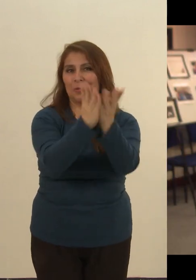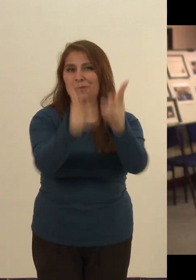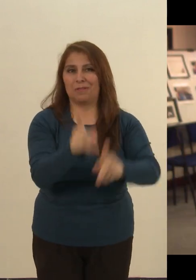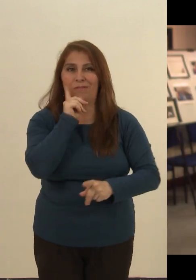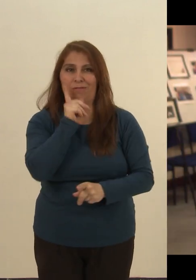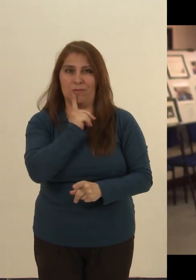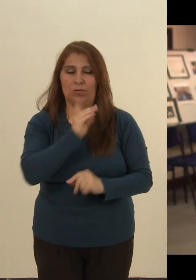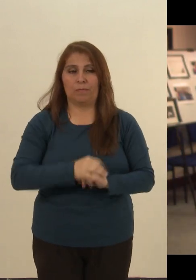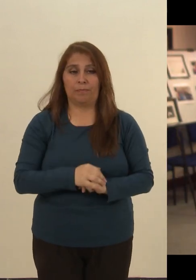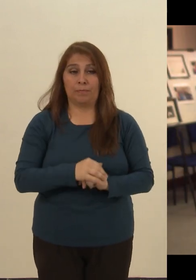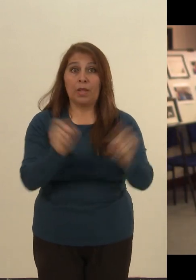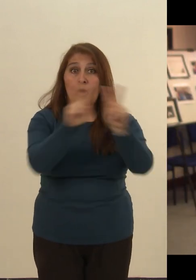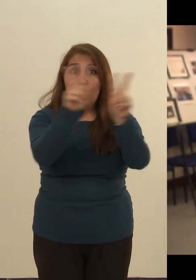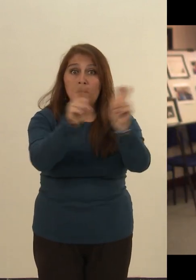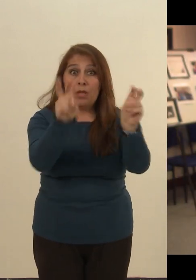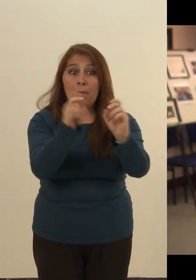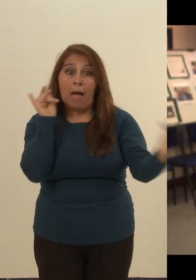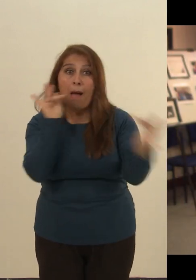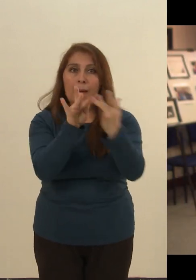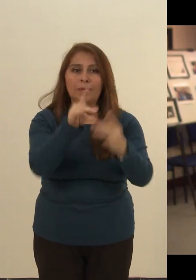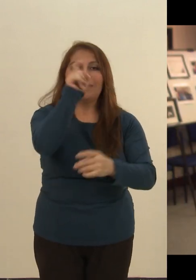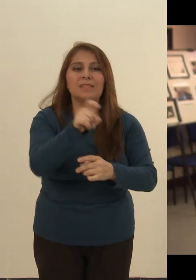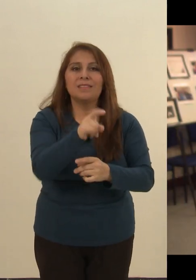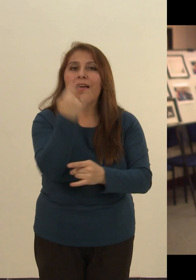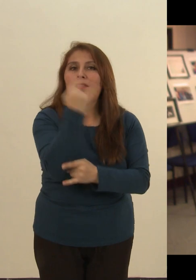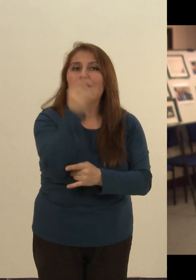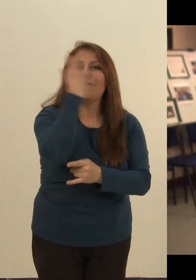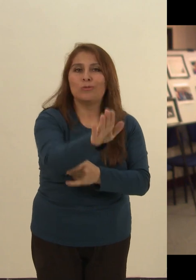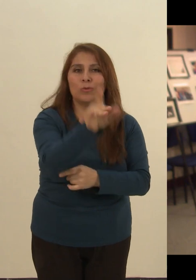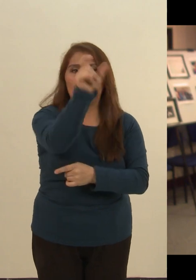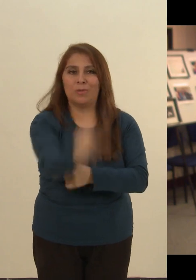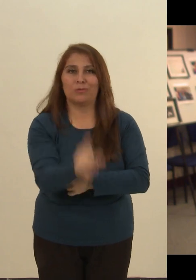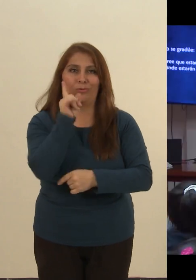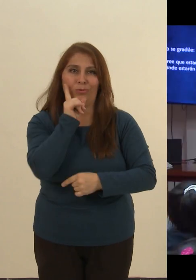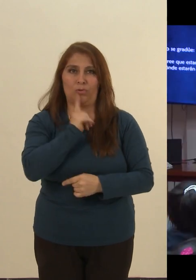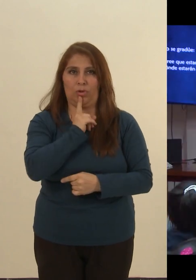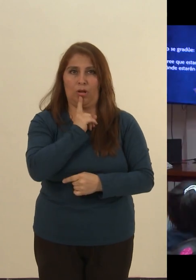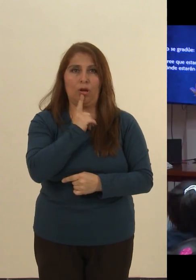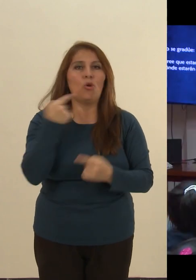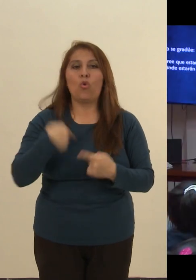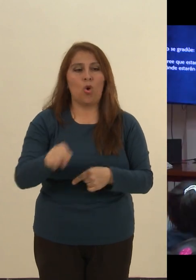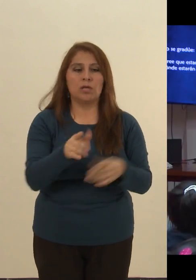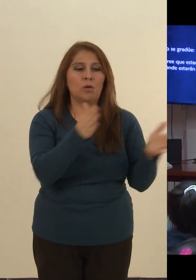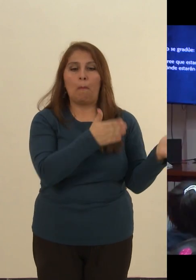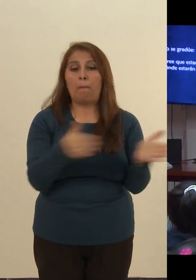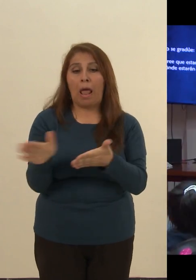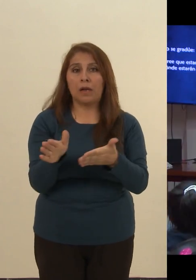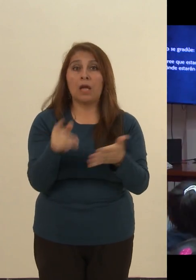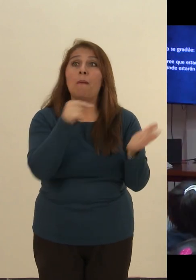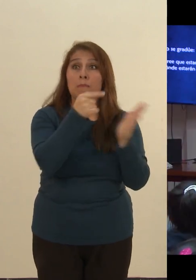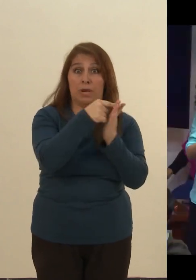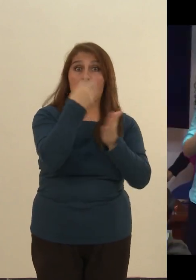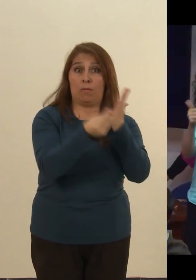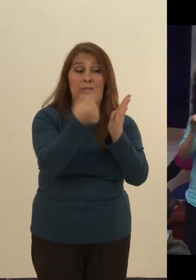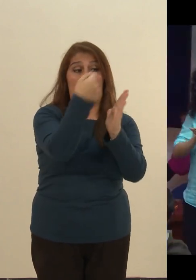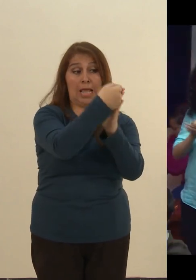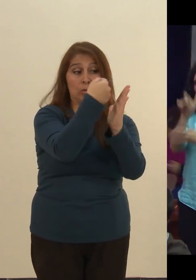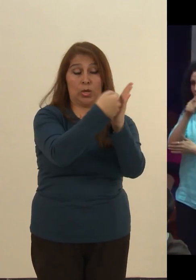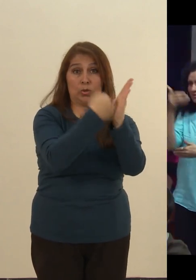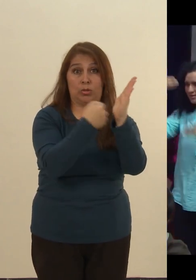del café, por ejemplo, son temas que salen a través de los intereses de ellos mismos y que van surgiendo, no es algo que se